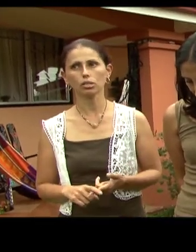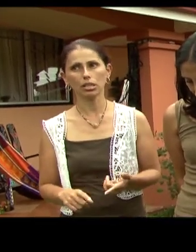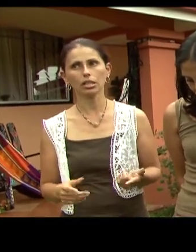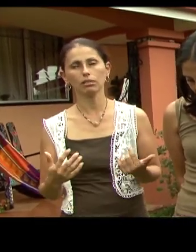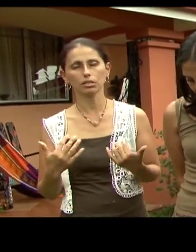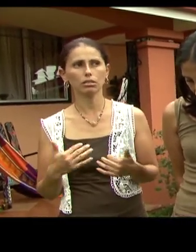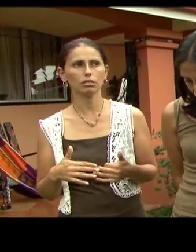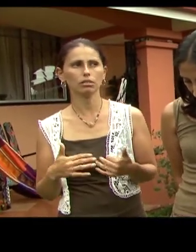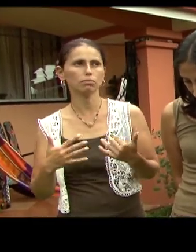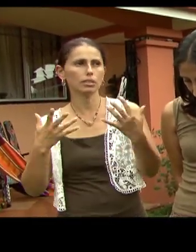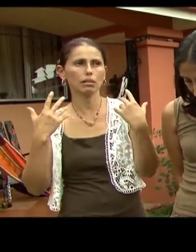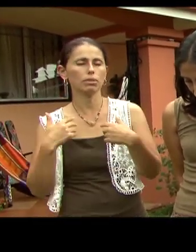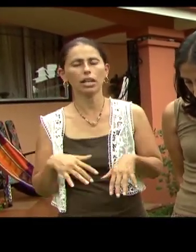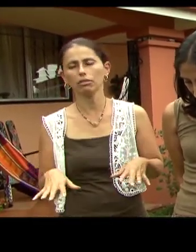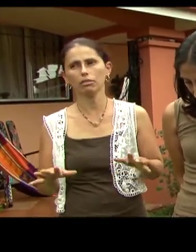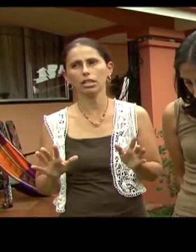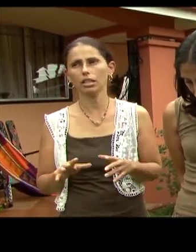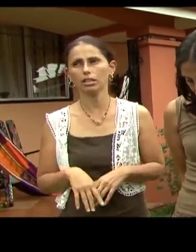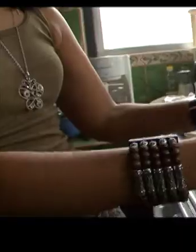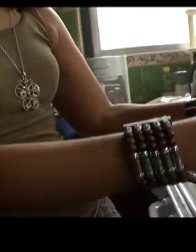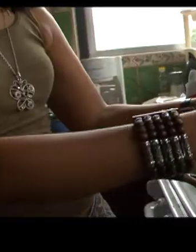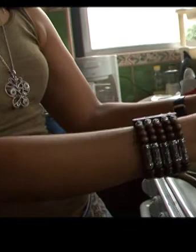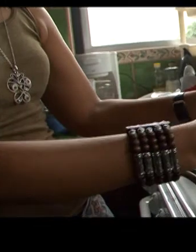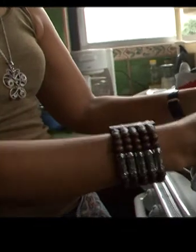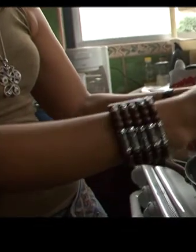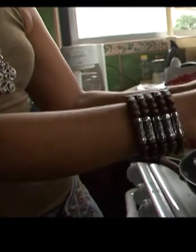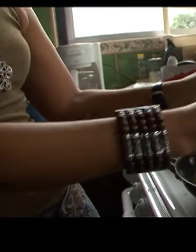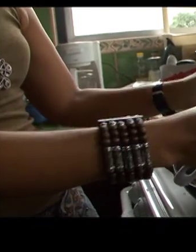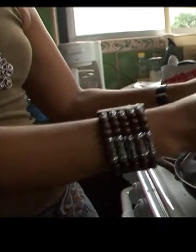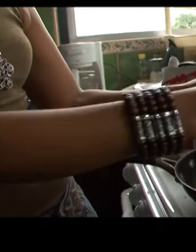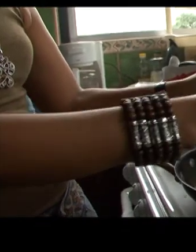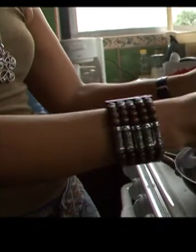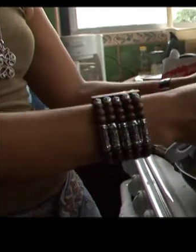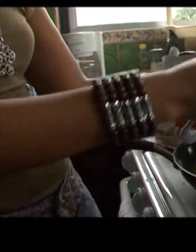brazo a torcer, era un señor de ahí, blanco él, todo, pero sí,